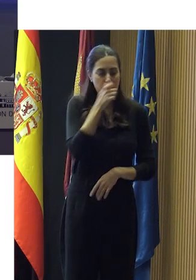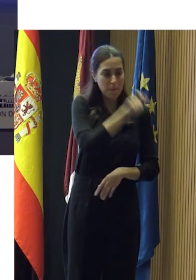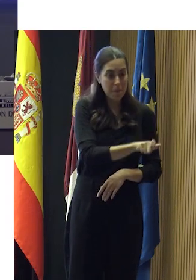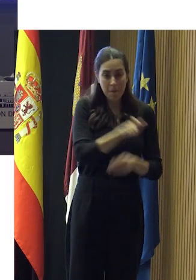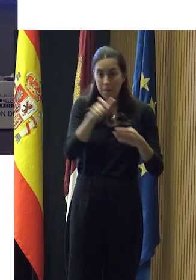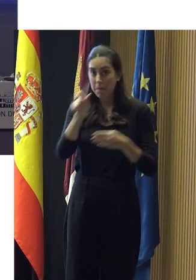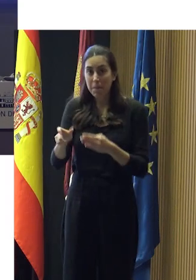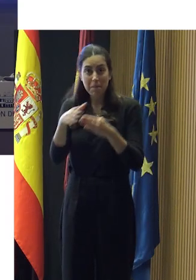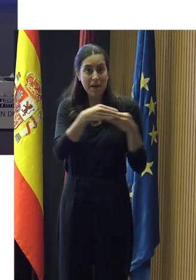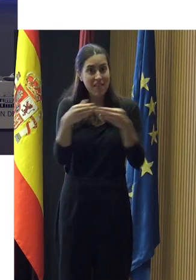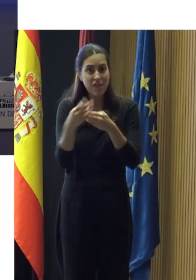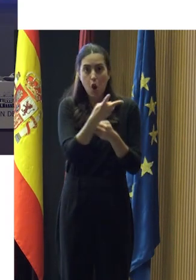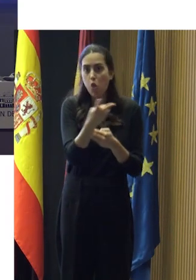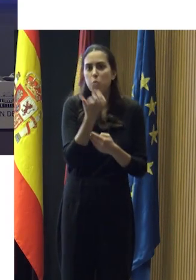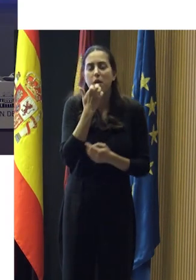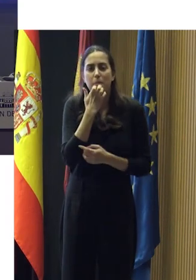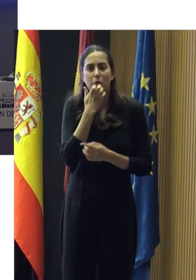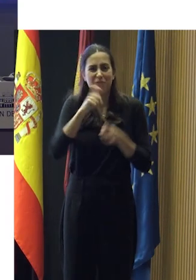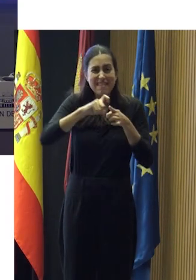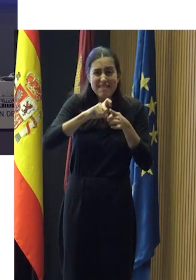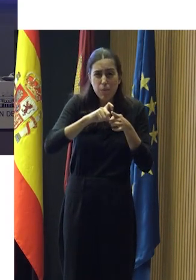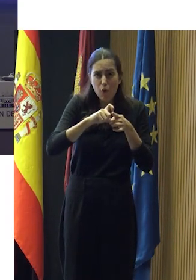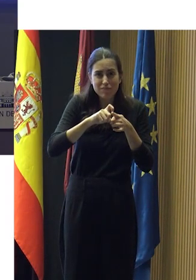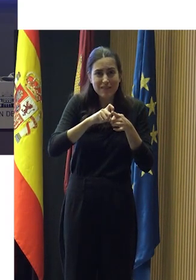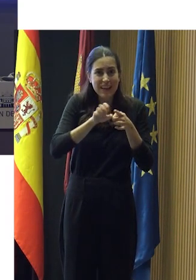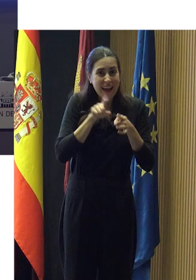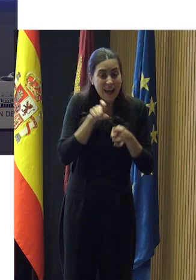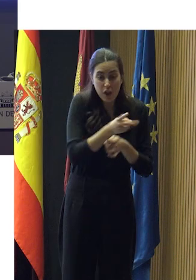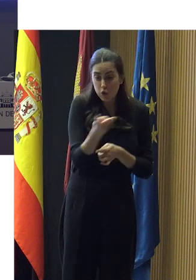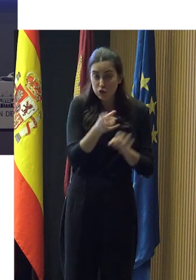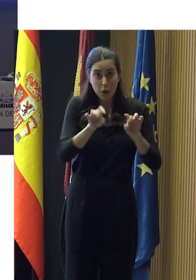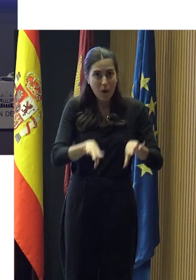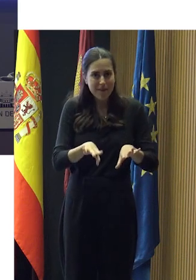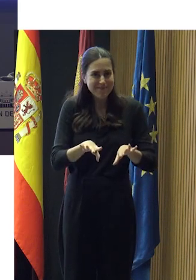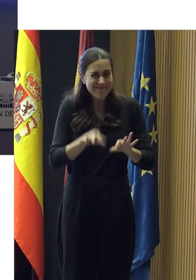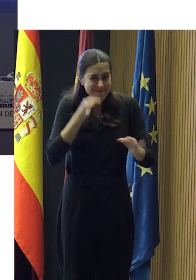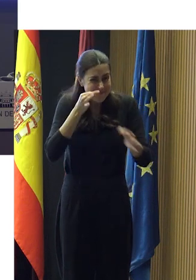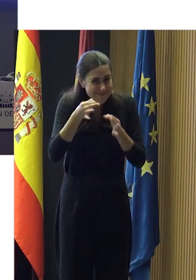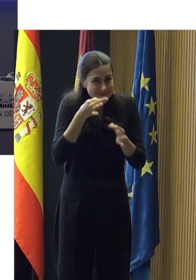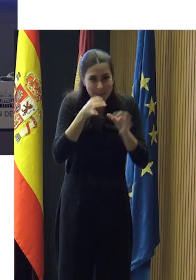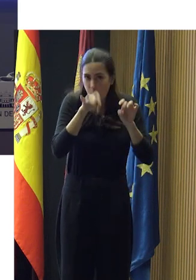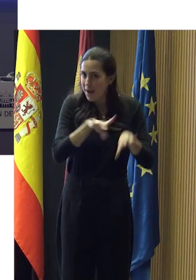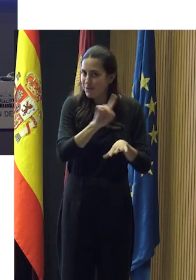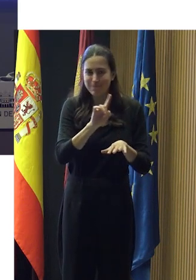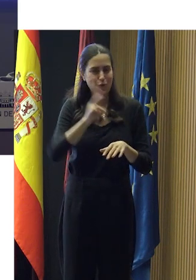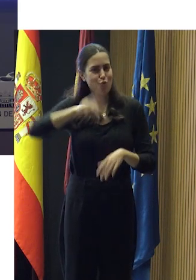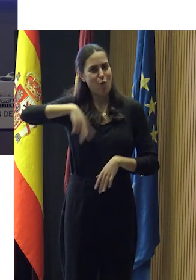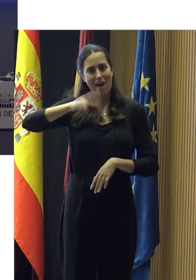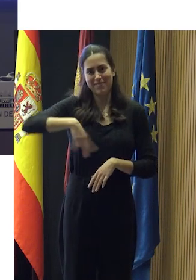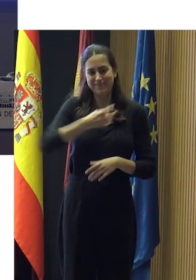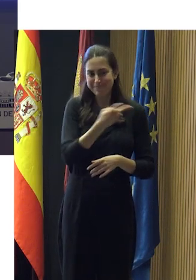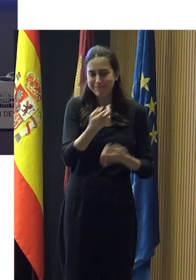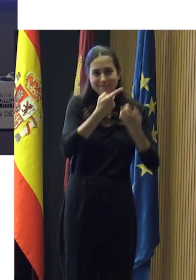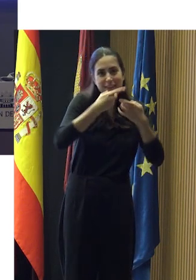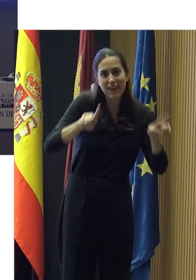misma enfermedad y estén diagnosticados del mismo tipo tumoral, su tumor no va a ser exactamente el mismo. Y eso va a hacer también que haya que